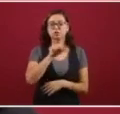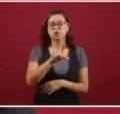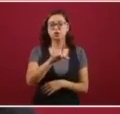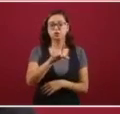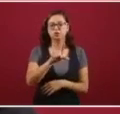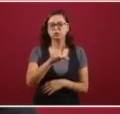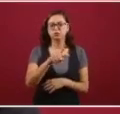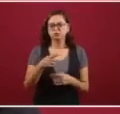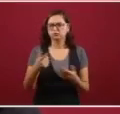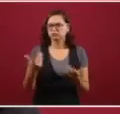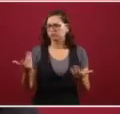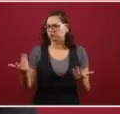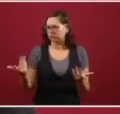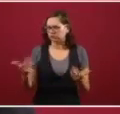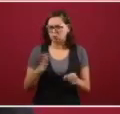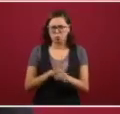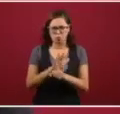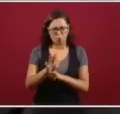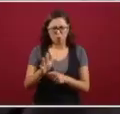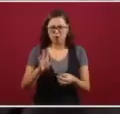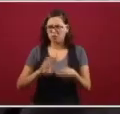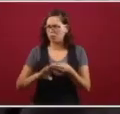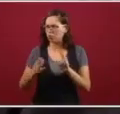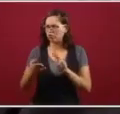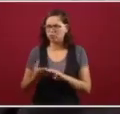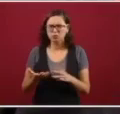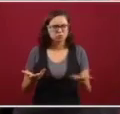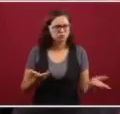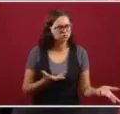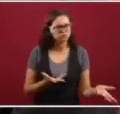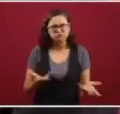y no había justificación legal.